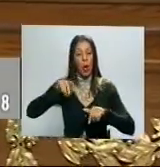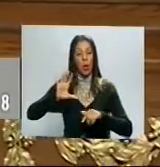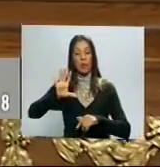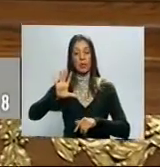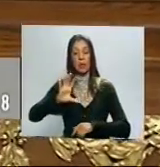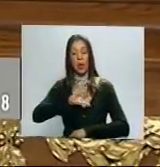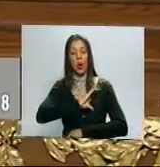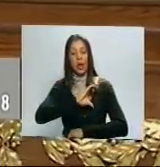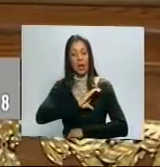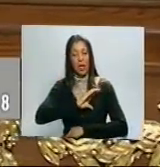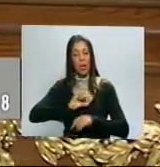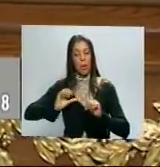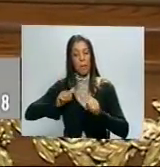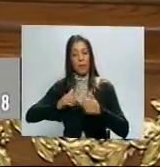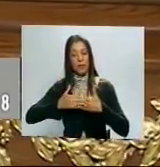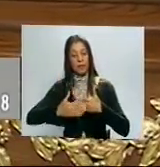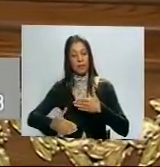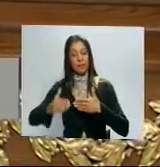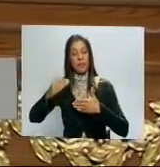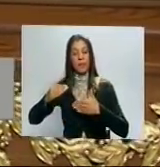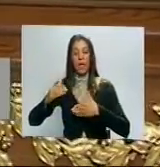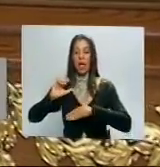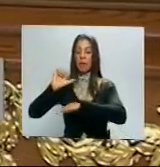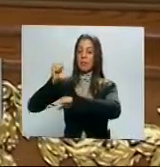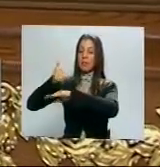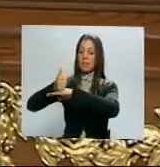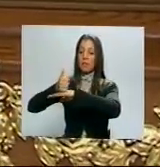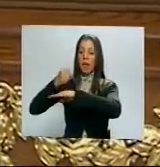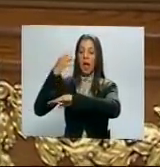enero. Que la directiva